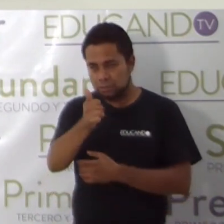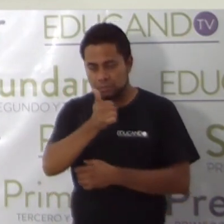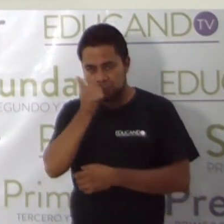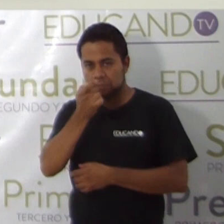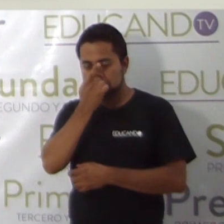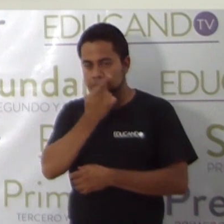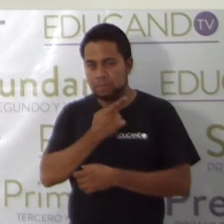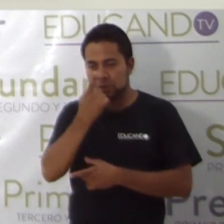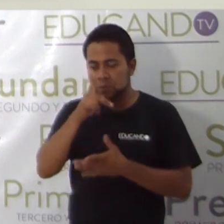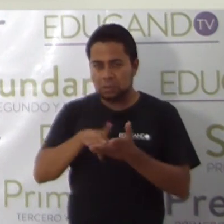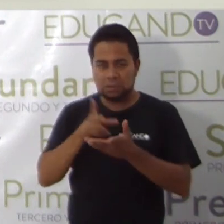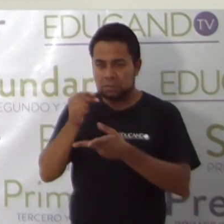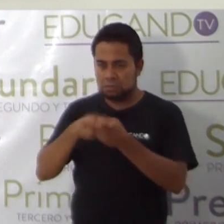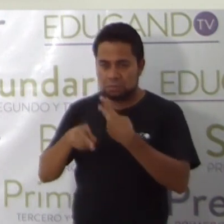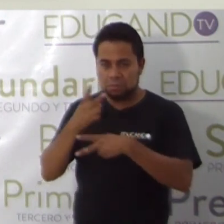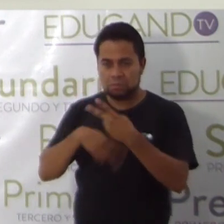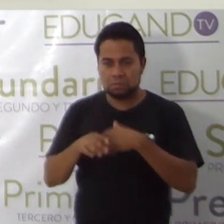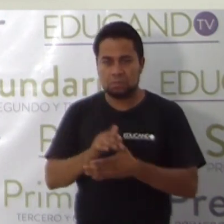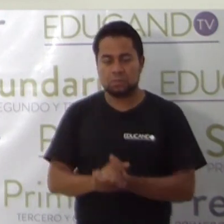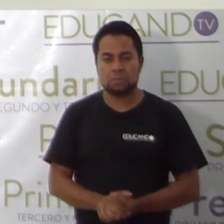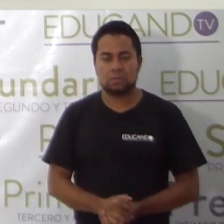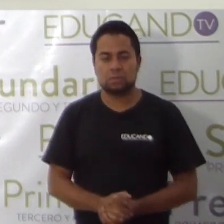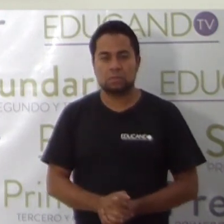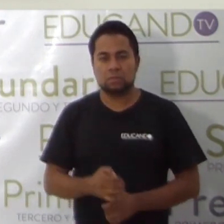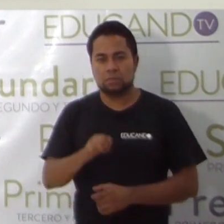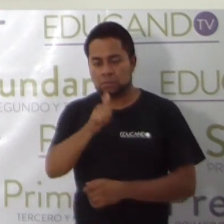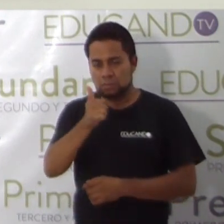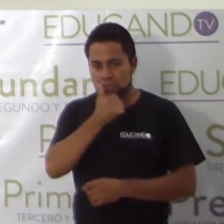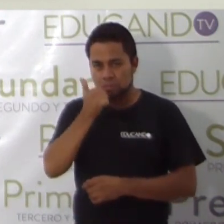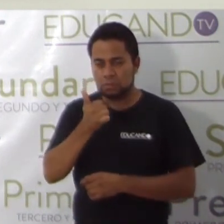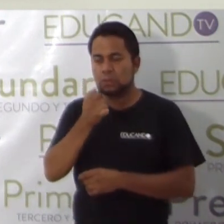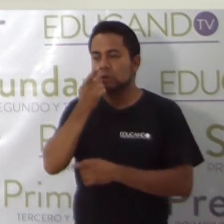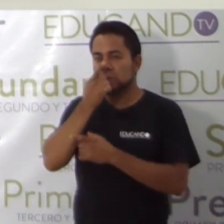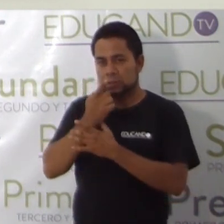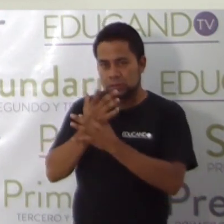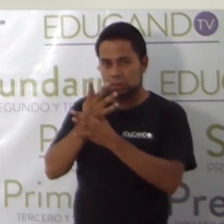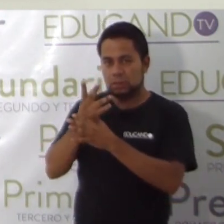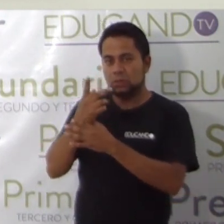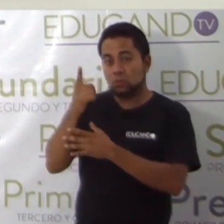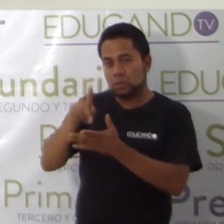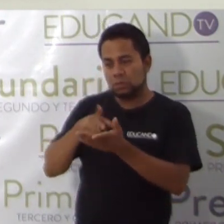faltó una vez. El siguiente faltó una vez.